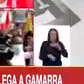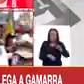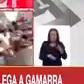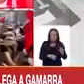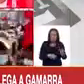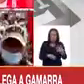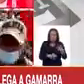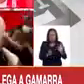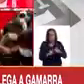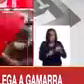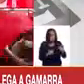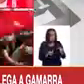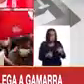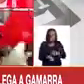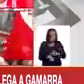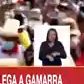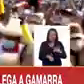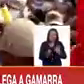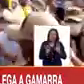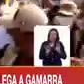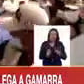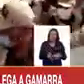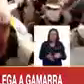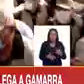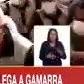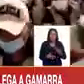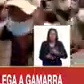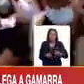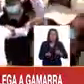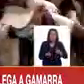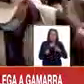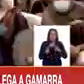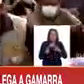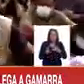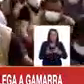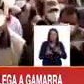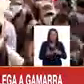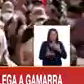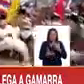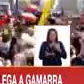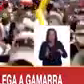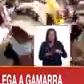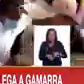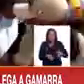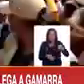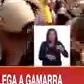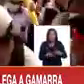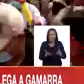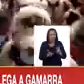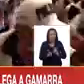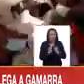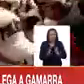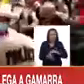confirmar eso. Pero estos son los momentos que odia Seguridad del Estado. Estas cosas de último momento que hacen las autoridades, los candidatos, que